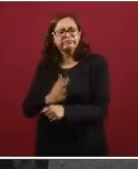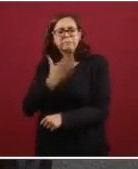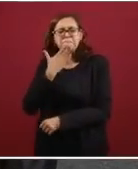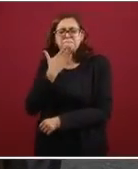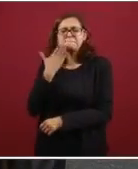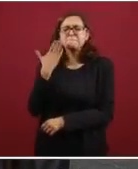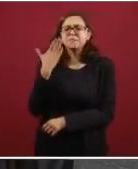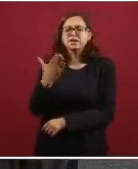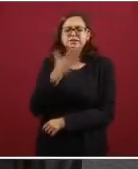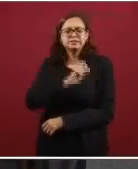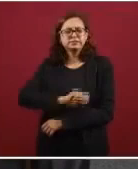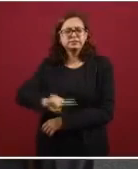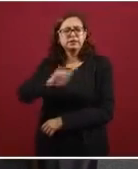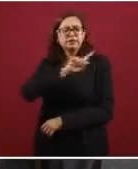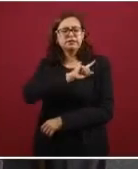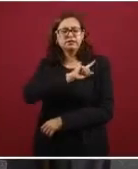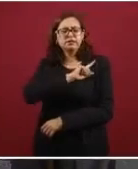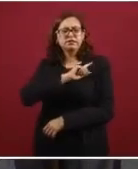de